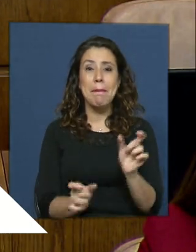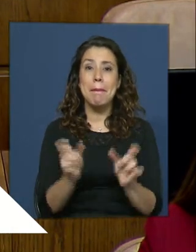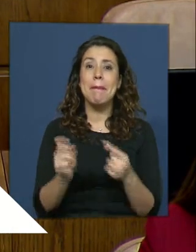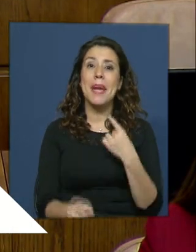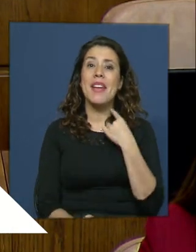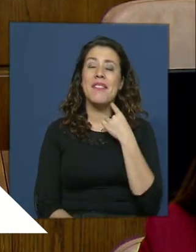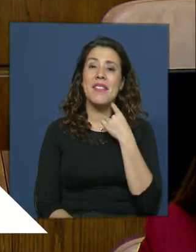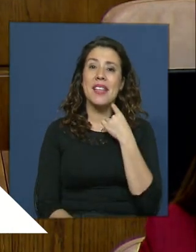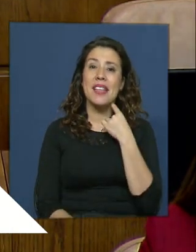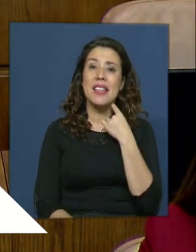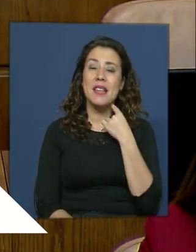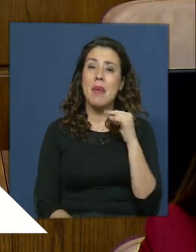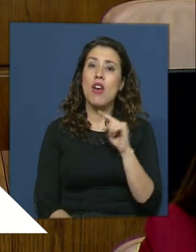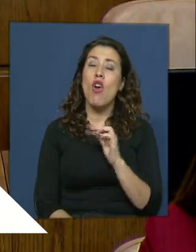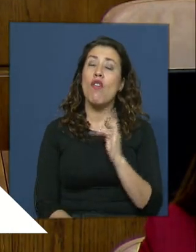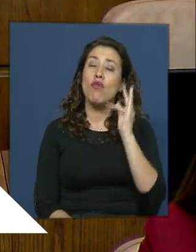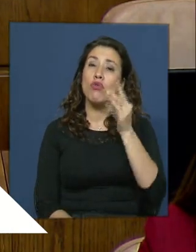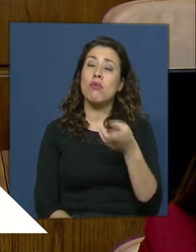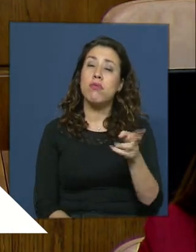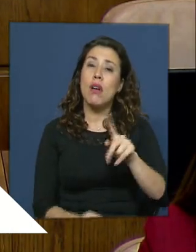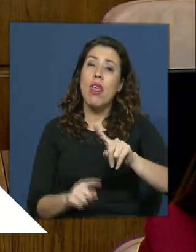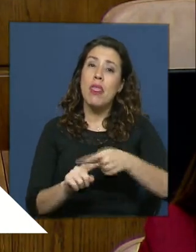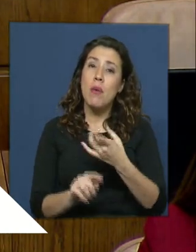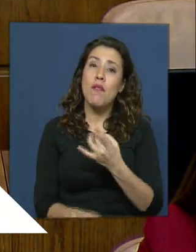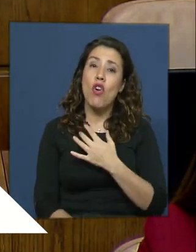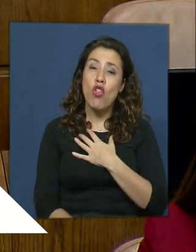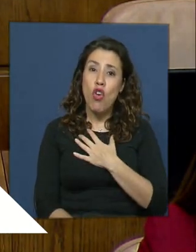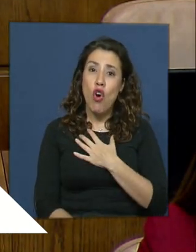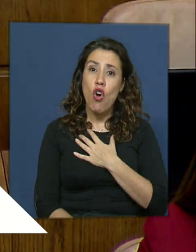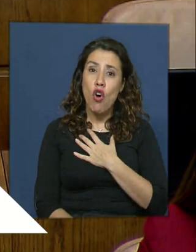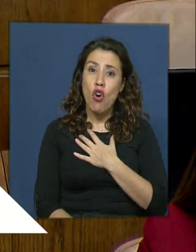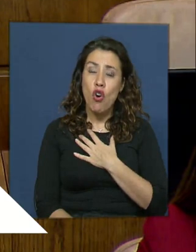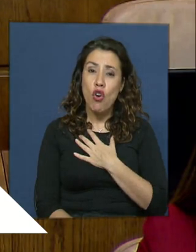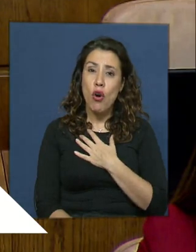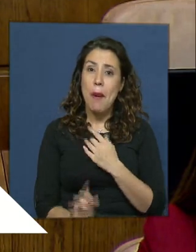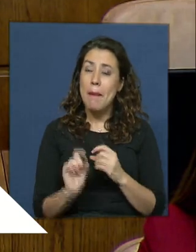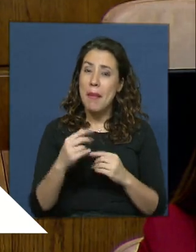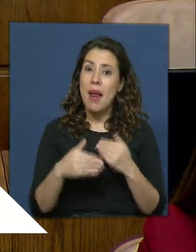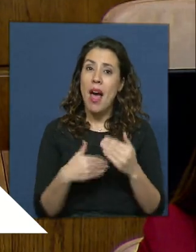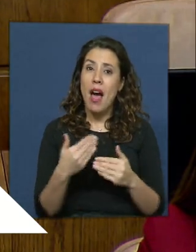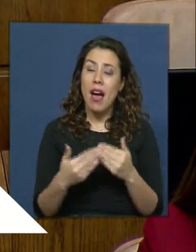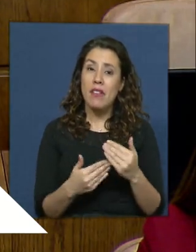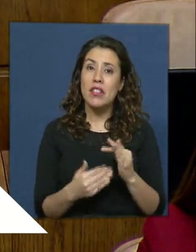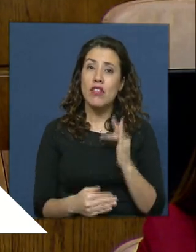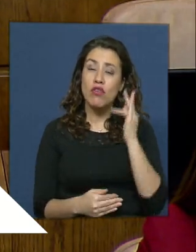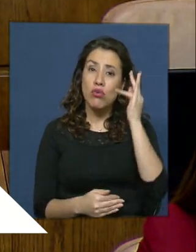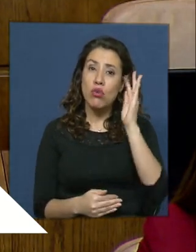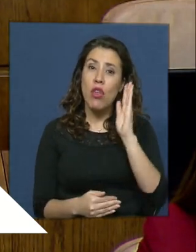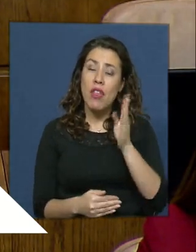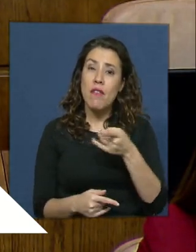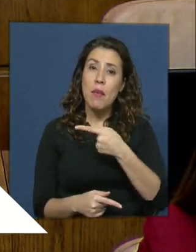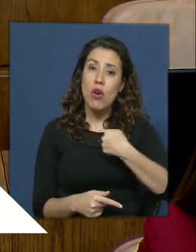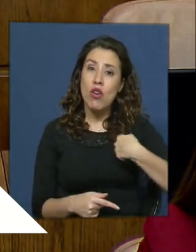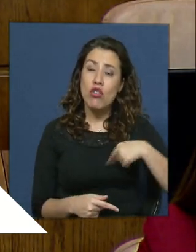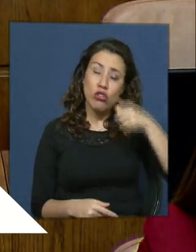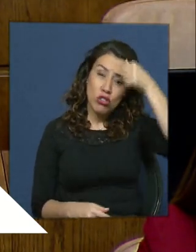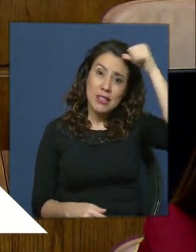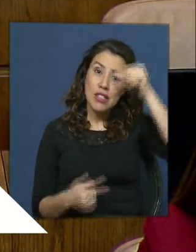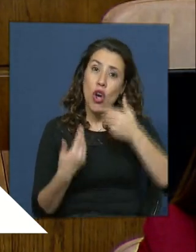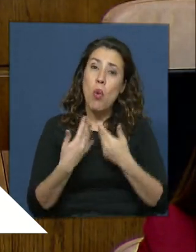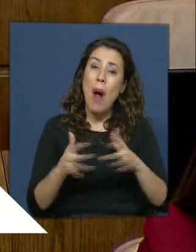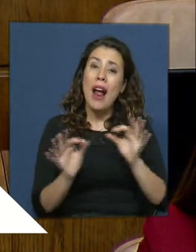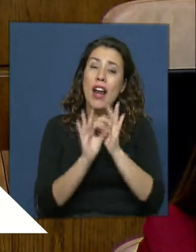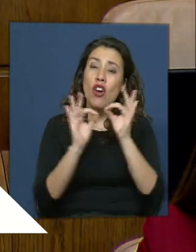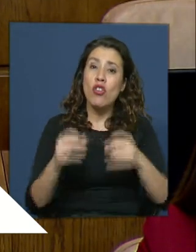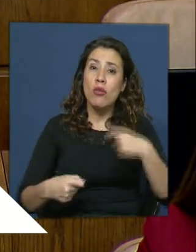víctimas y no volver a infringirles un nuevo dolor. Este es un primer paso. A futuro debemos ser capaces de condenar cualquier